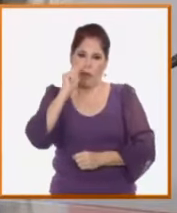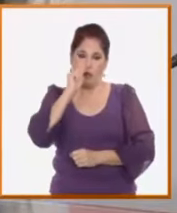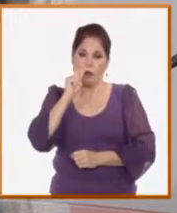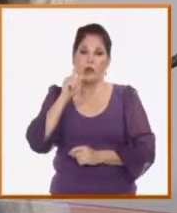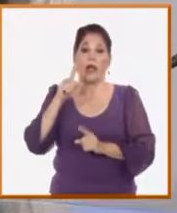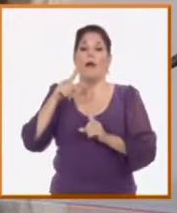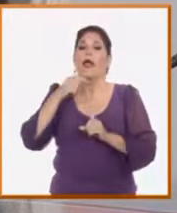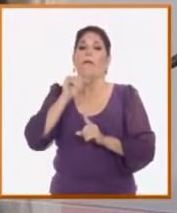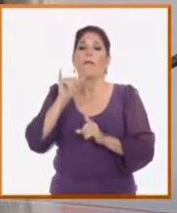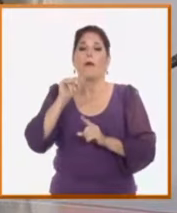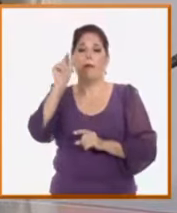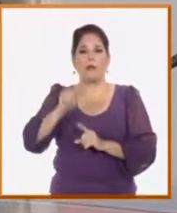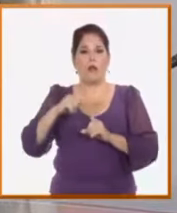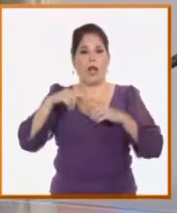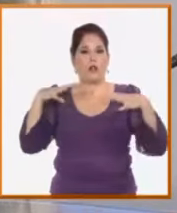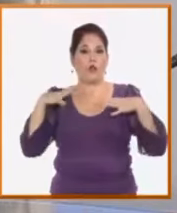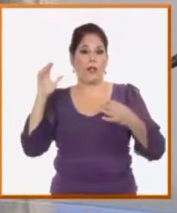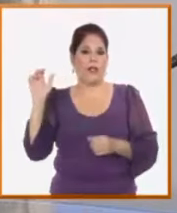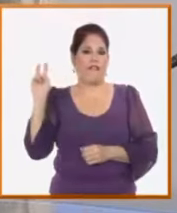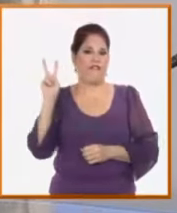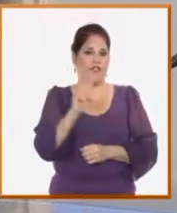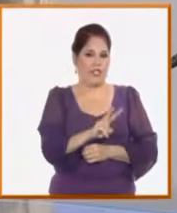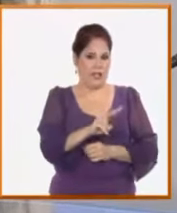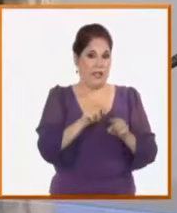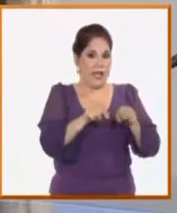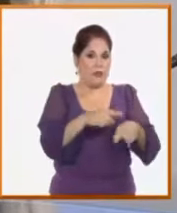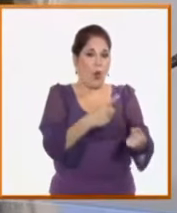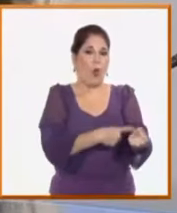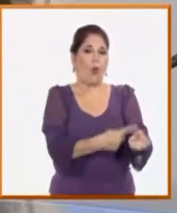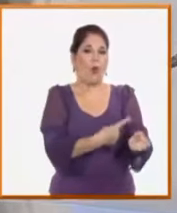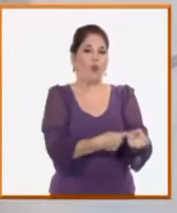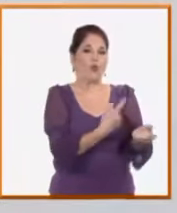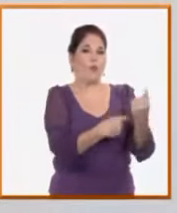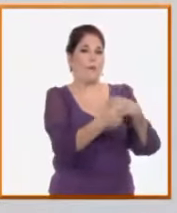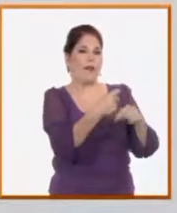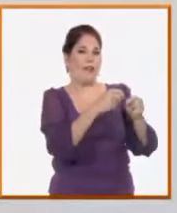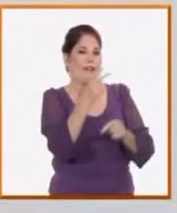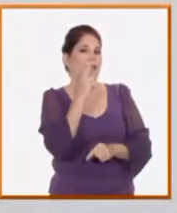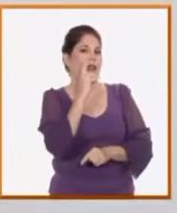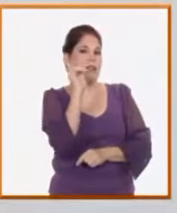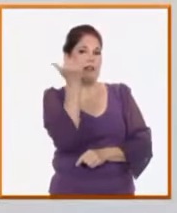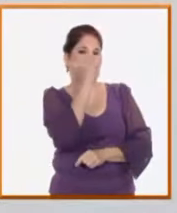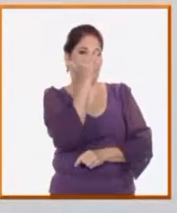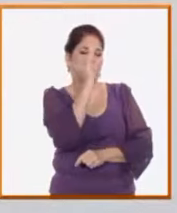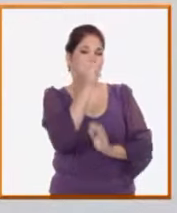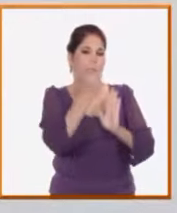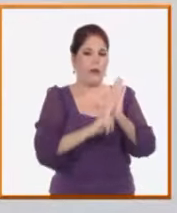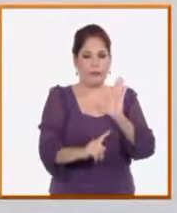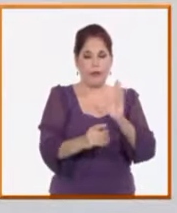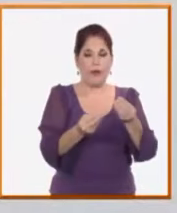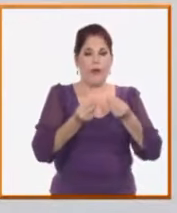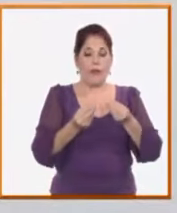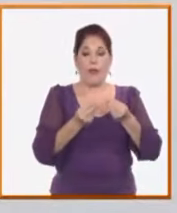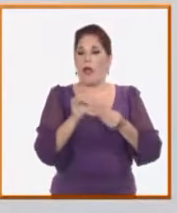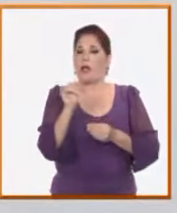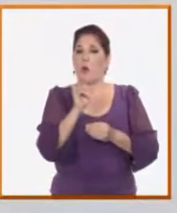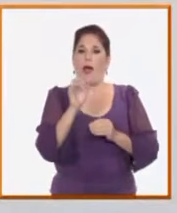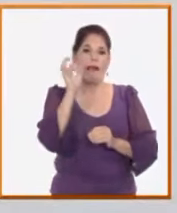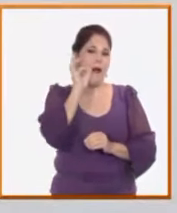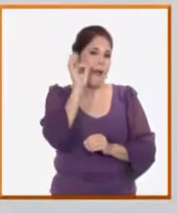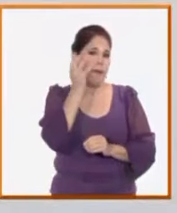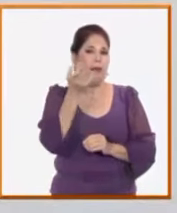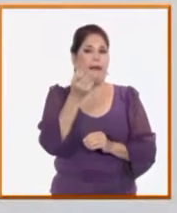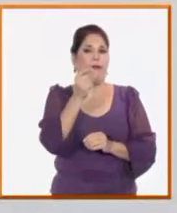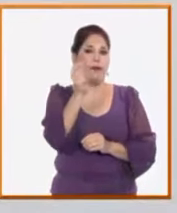visitantes al país que en esos países eh se comercializa libremente este tipo de confitura yo recuerdo mucho